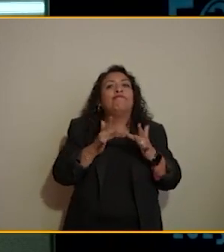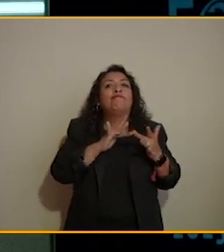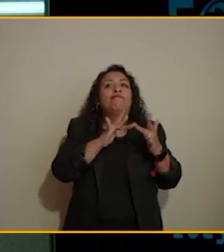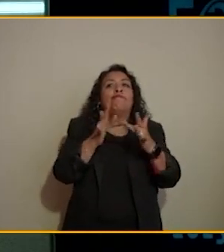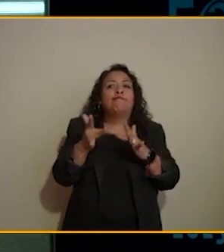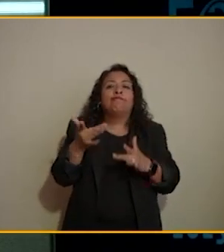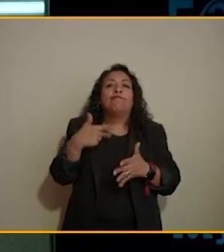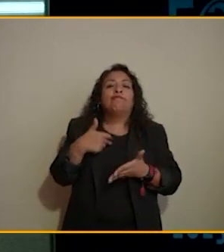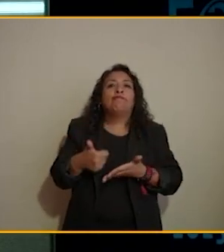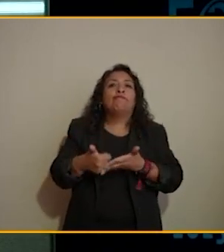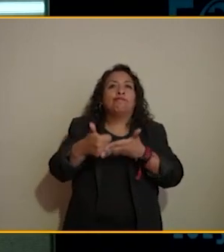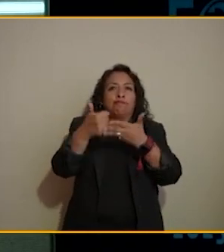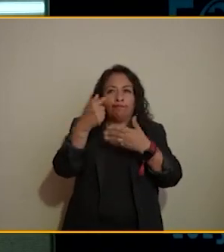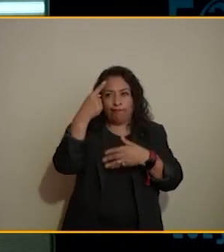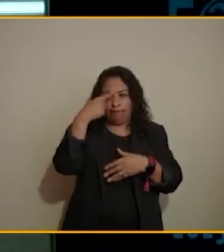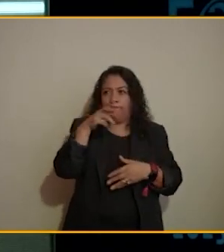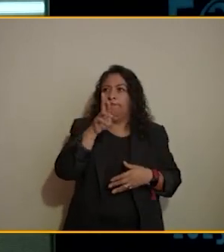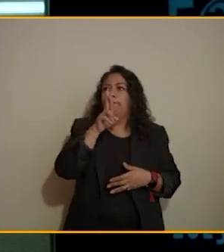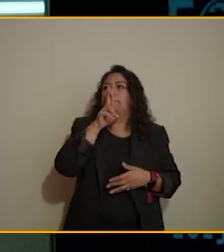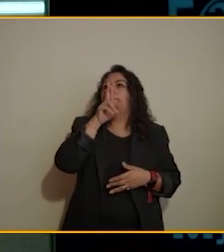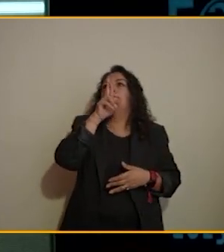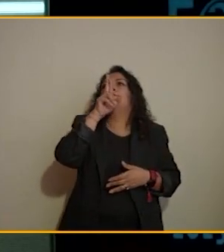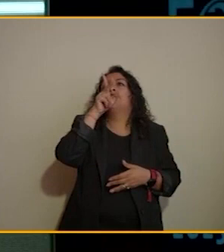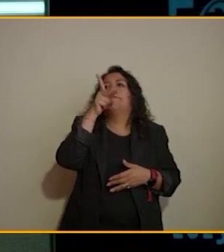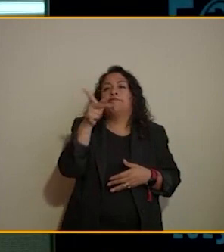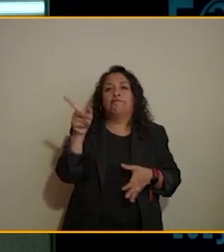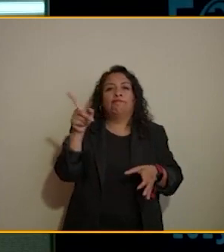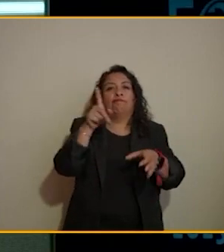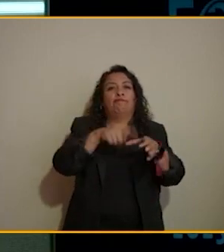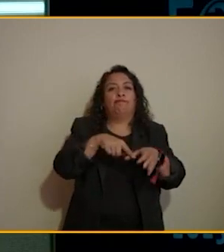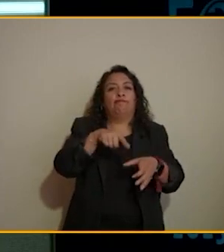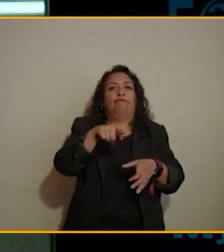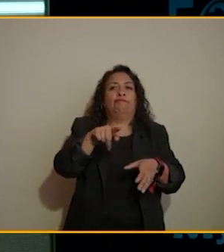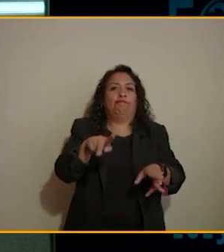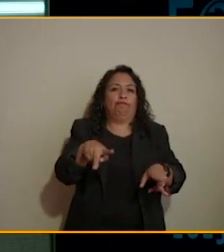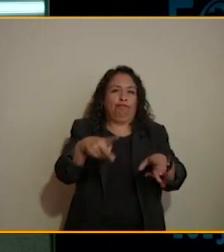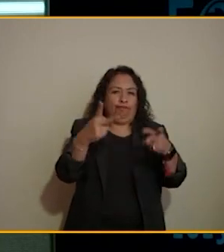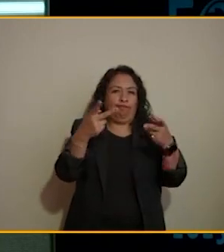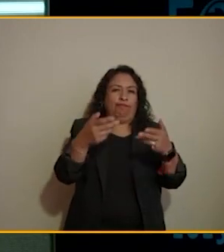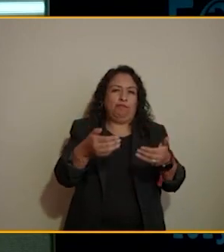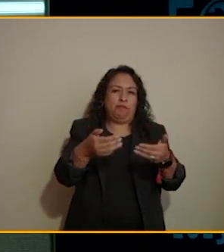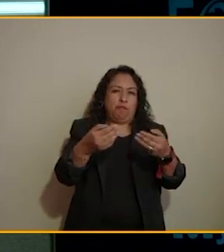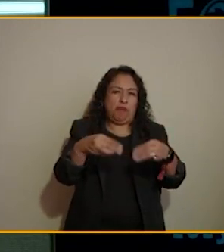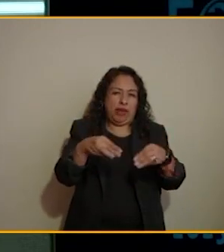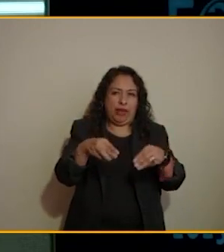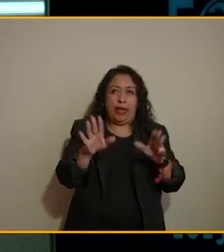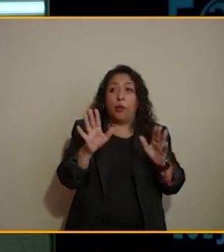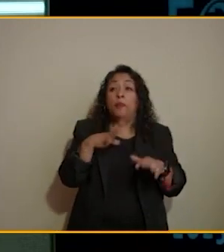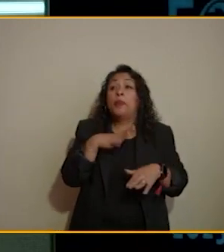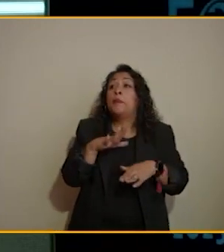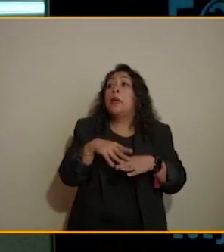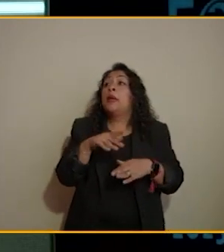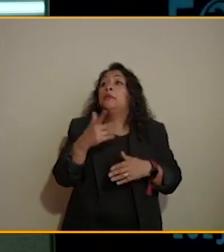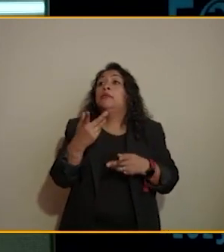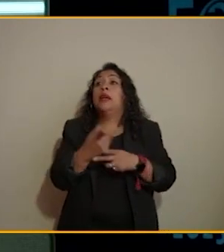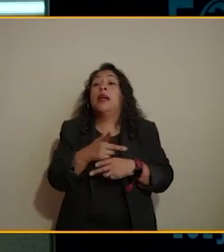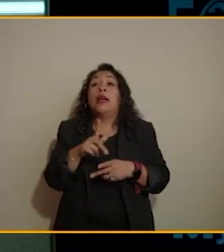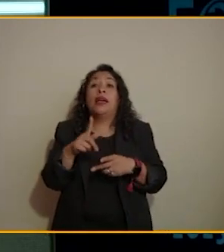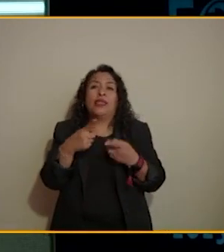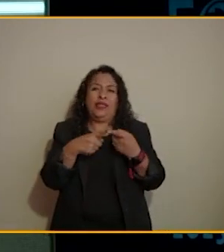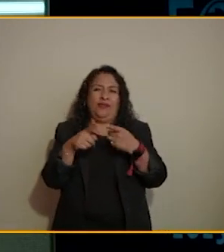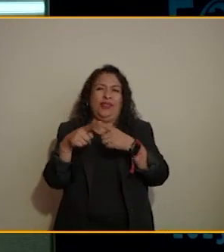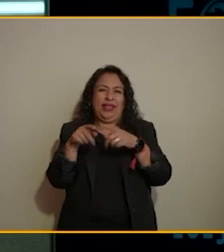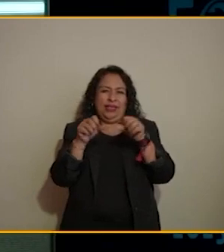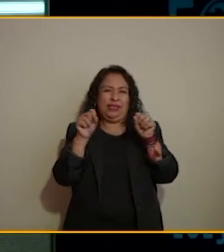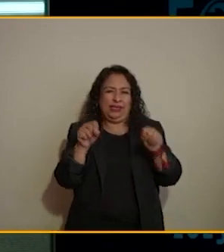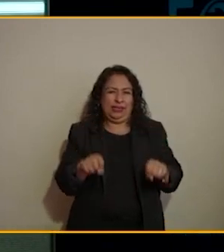nos permiten tener una mayor y mejor inserción al mercado. ¿Qué más pasa entre las diferencias entre estos